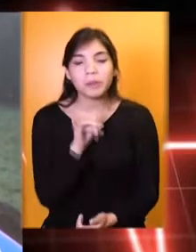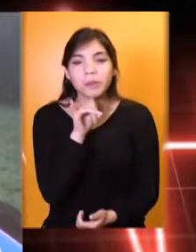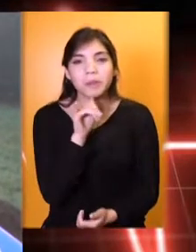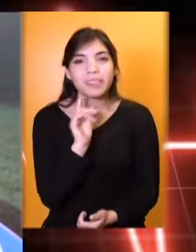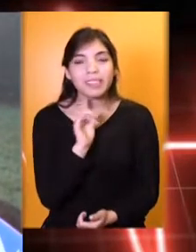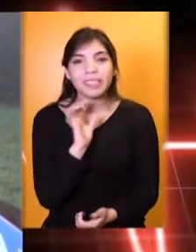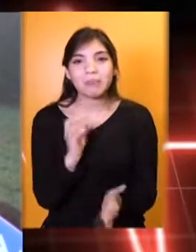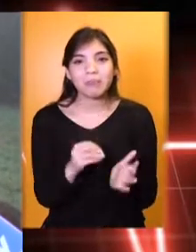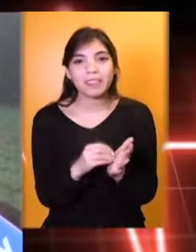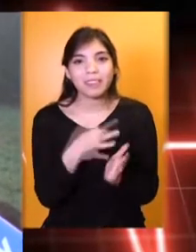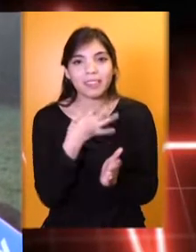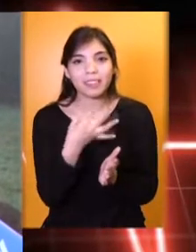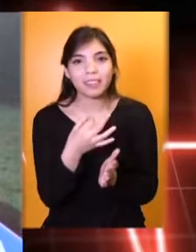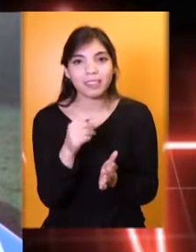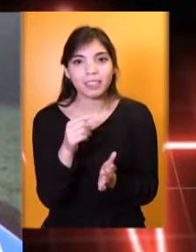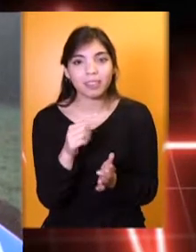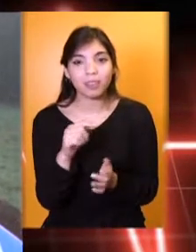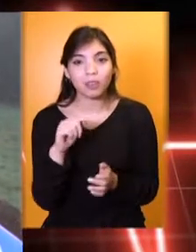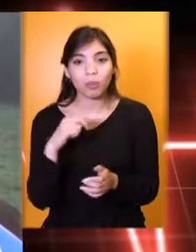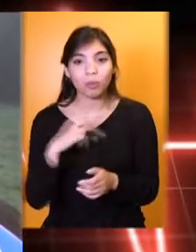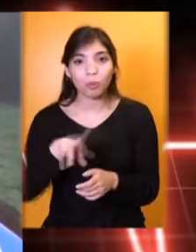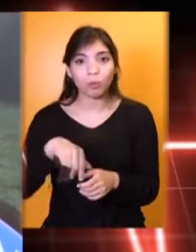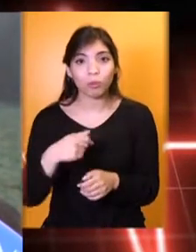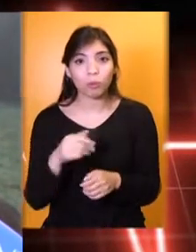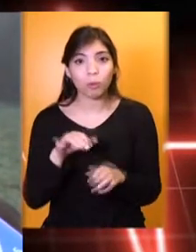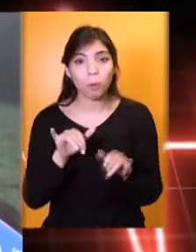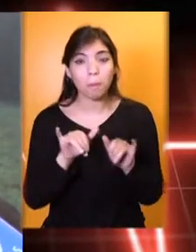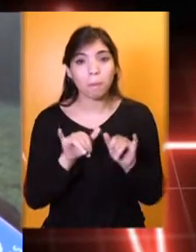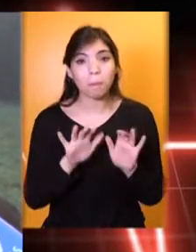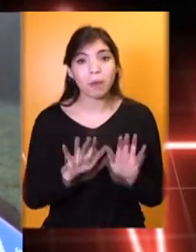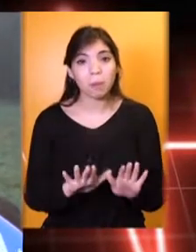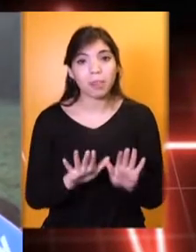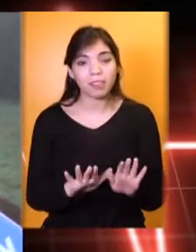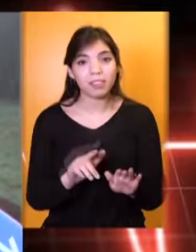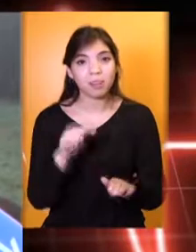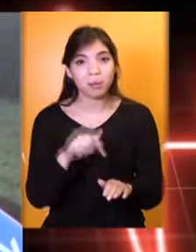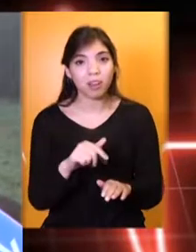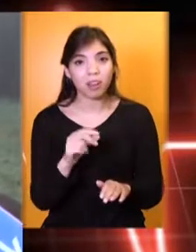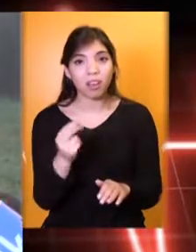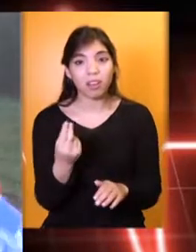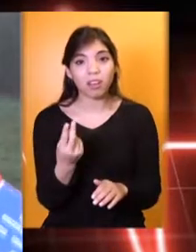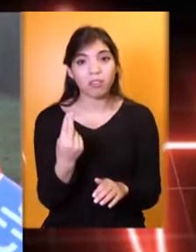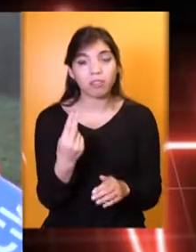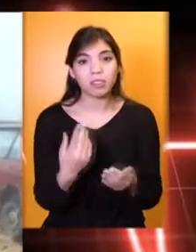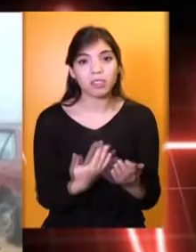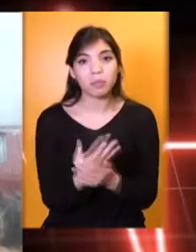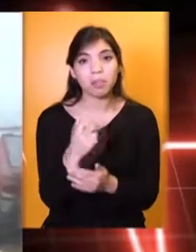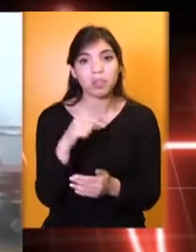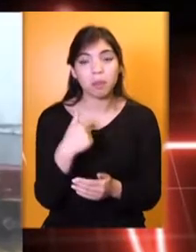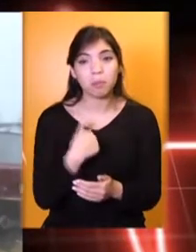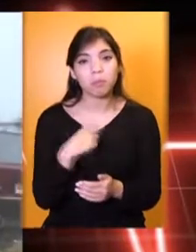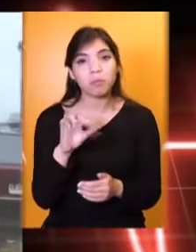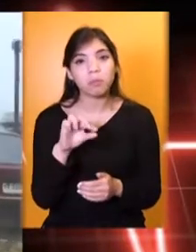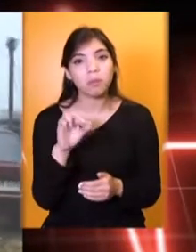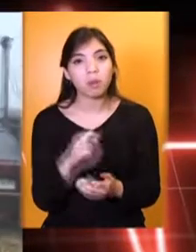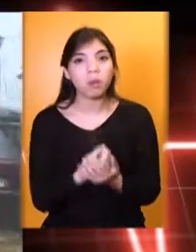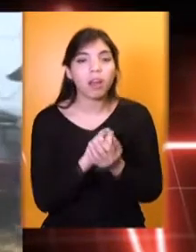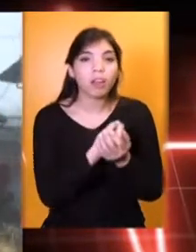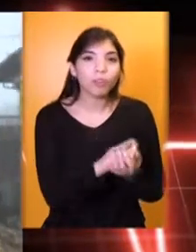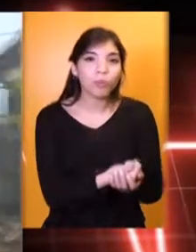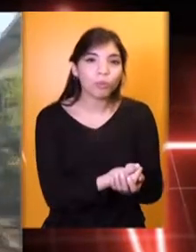No sé qué más decir porque estamos acá de las 2 de la mañana y no. Acá mis padres auxiliaron